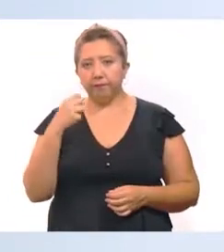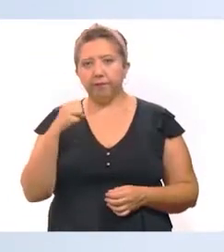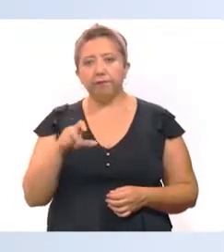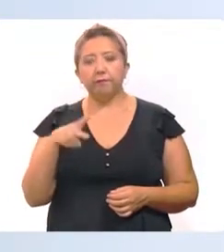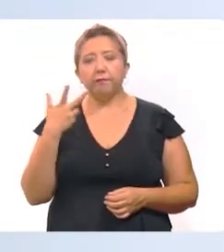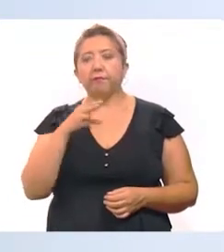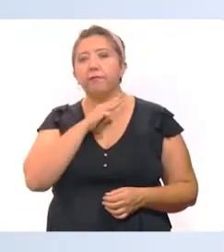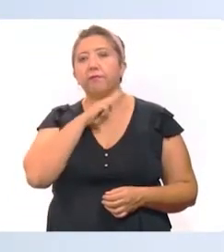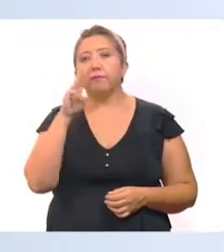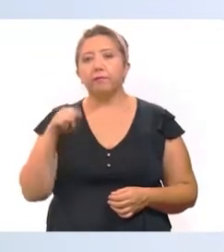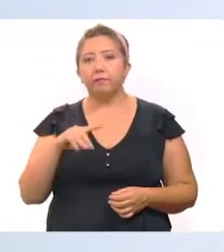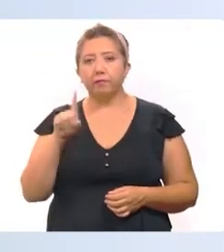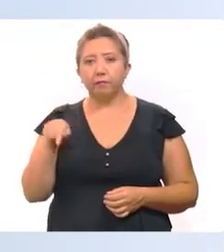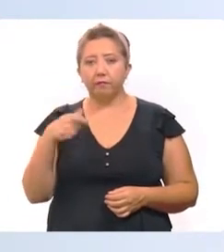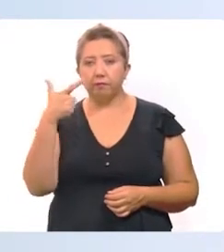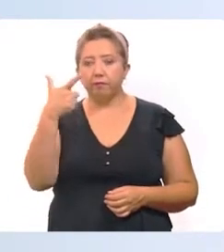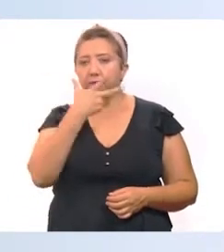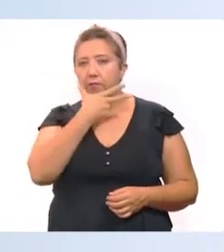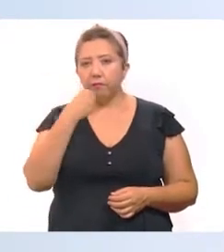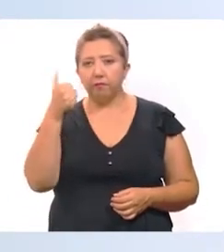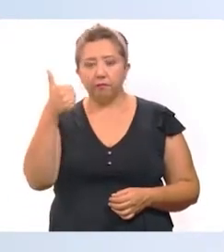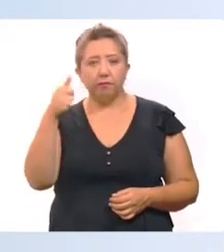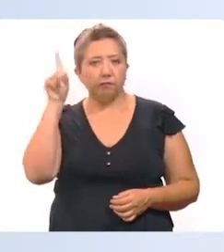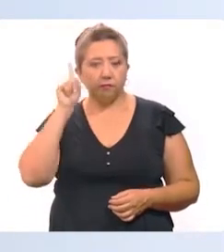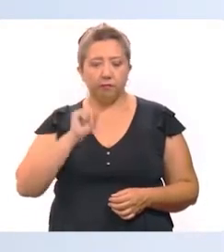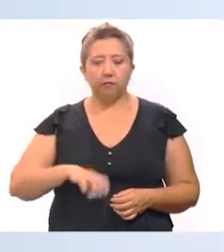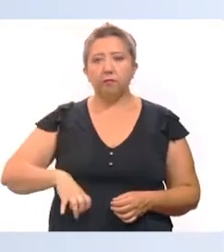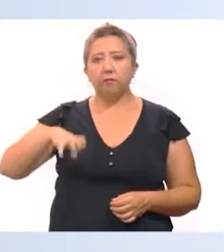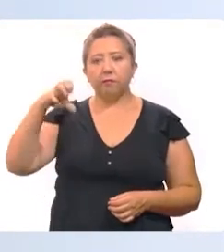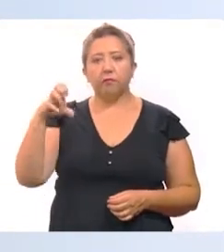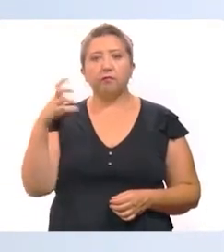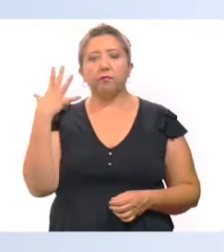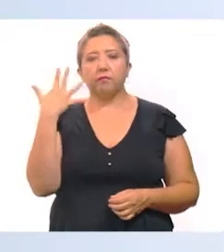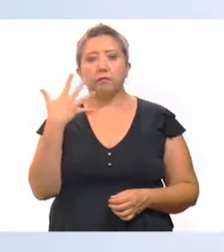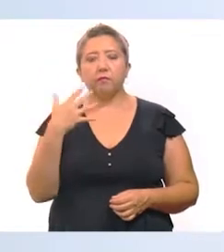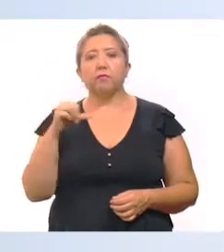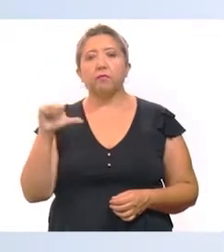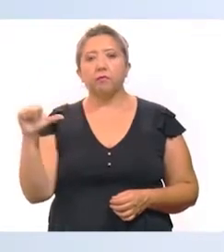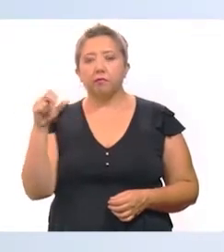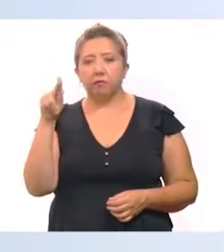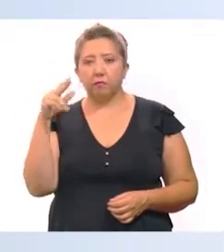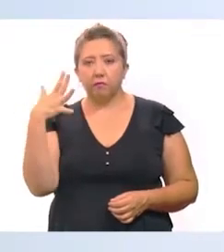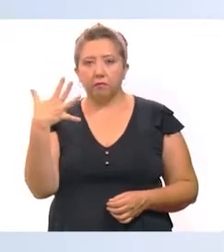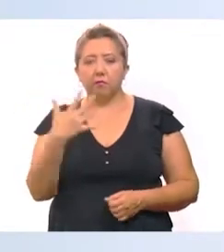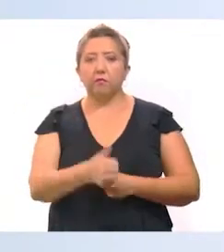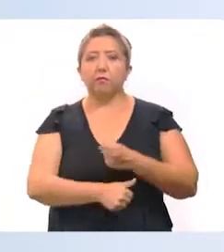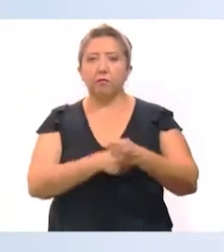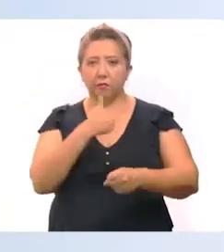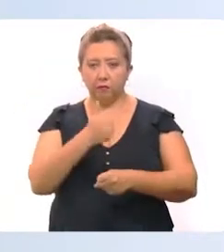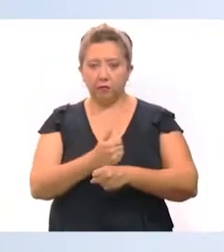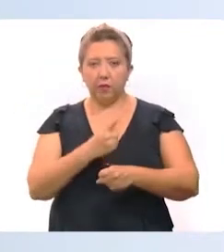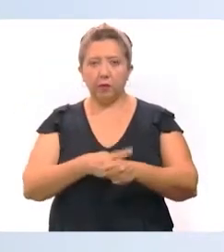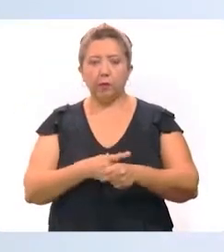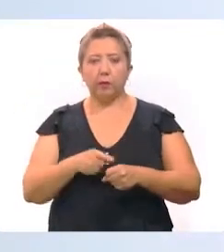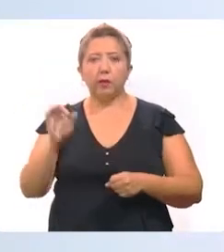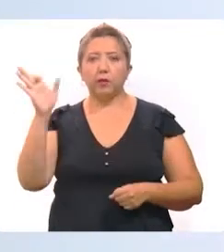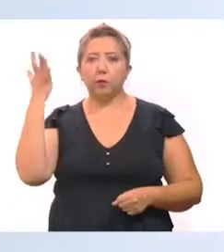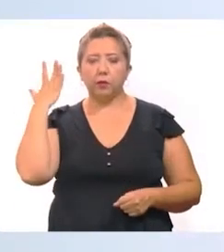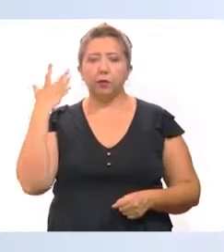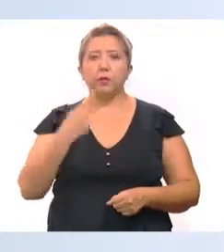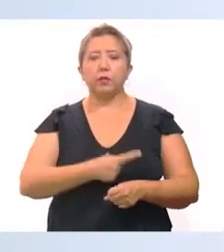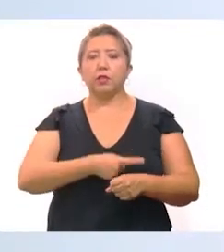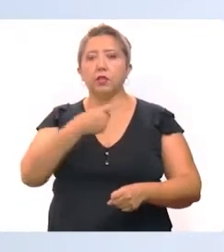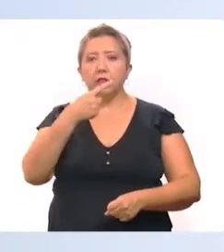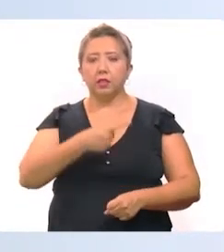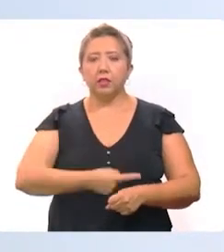13 fallecimientos. Son 7 hombres y 6 mujeres, de un rango de edad de 50 a 85 años. Sus principales enfermedades